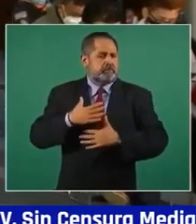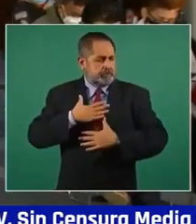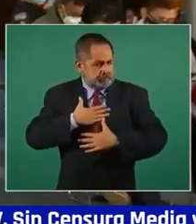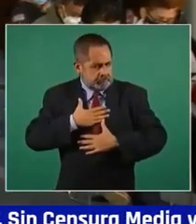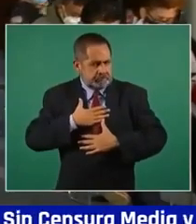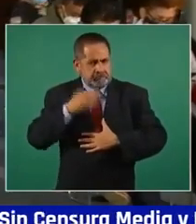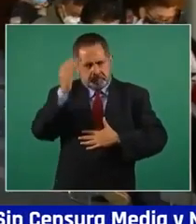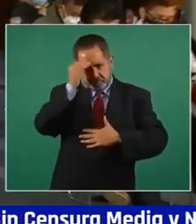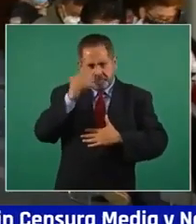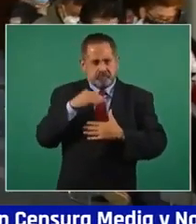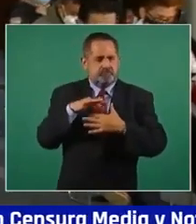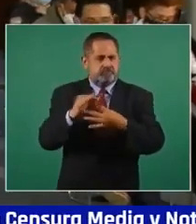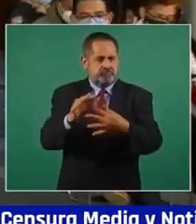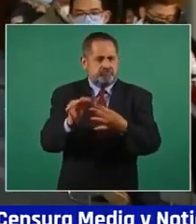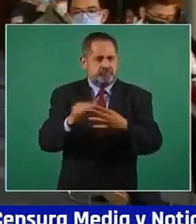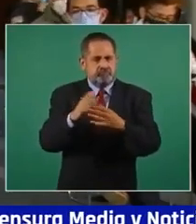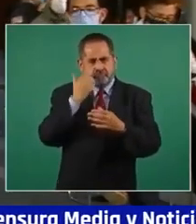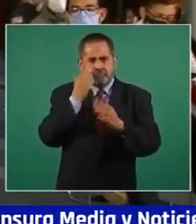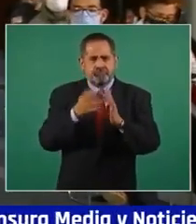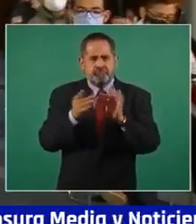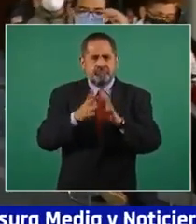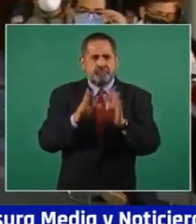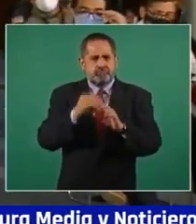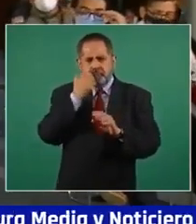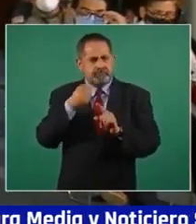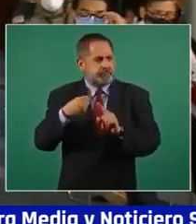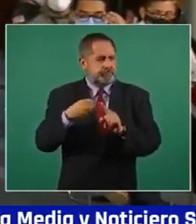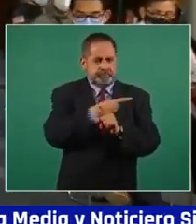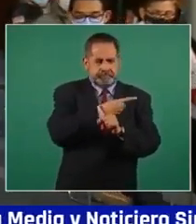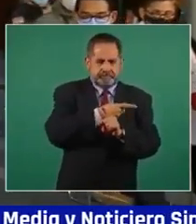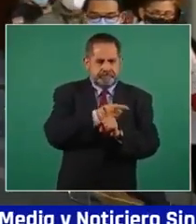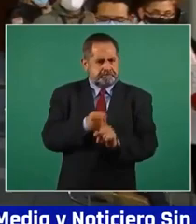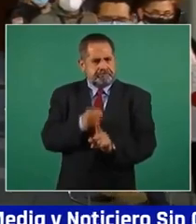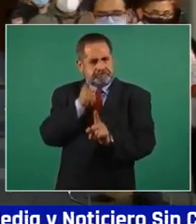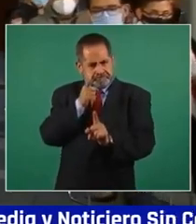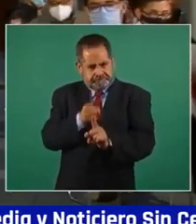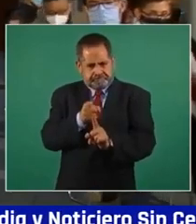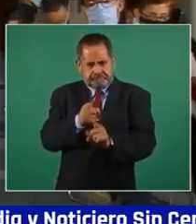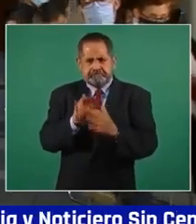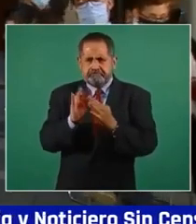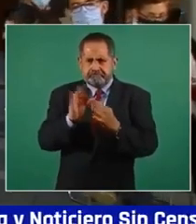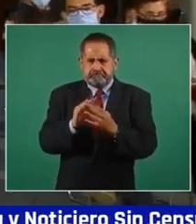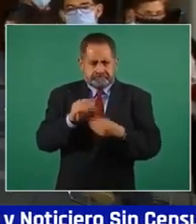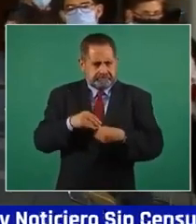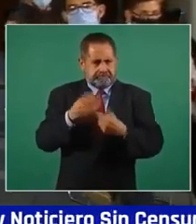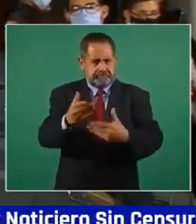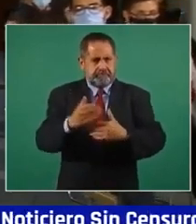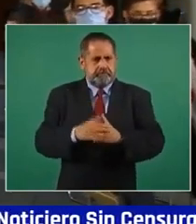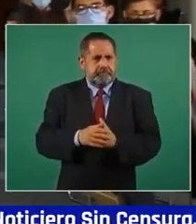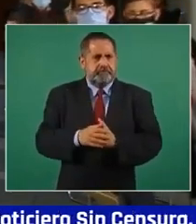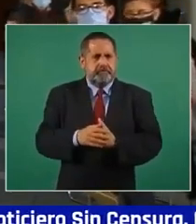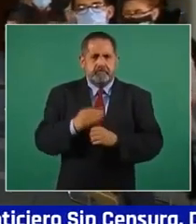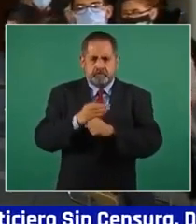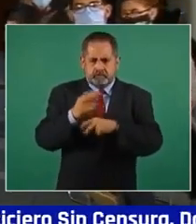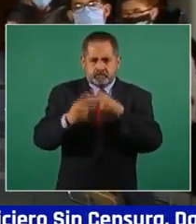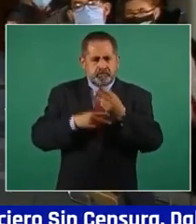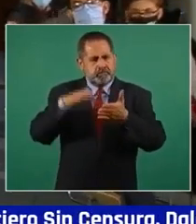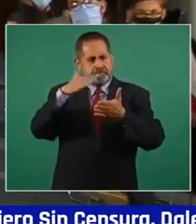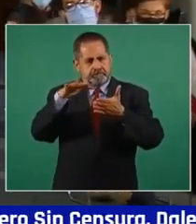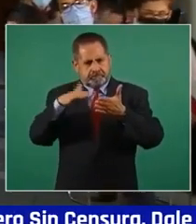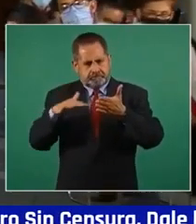pero no quiero ahora extraviarme en el mensaje que quiero compartirle y voy a